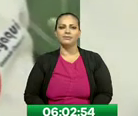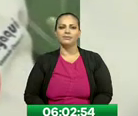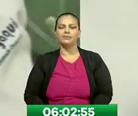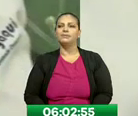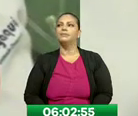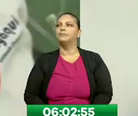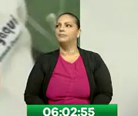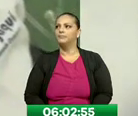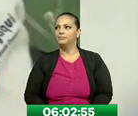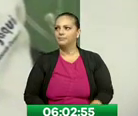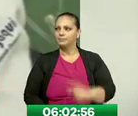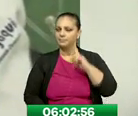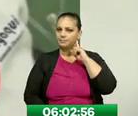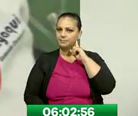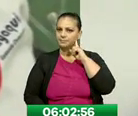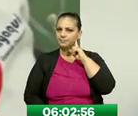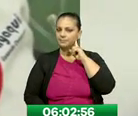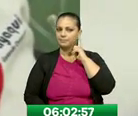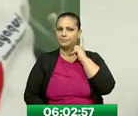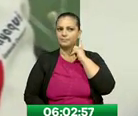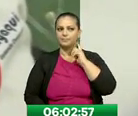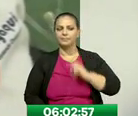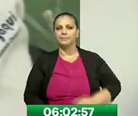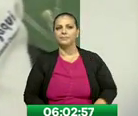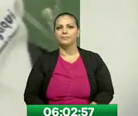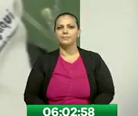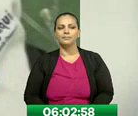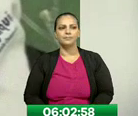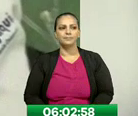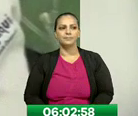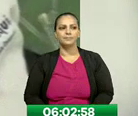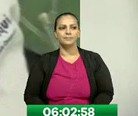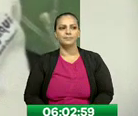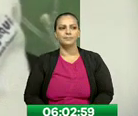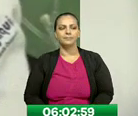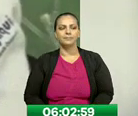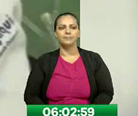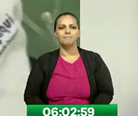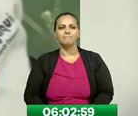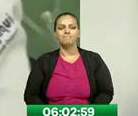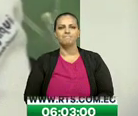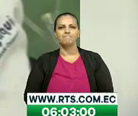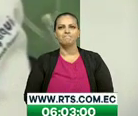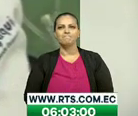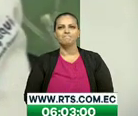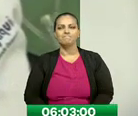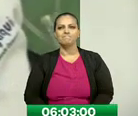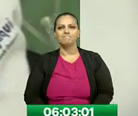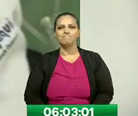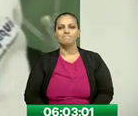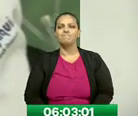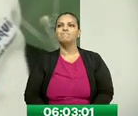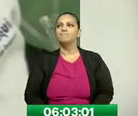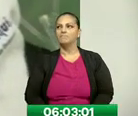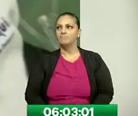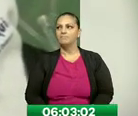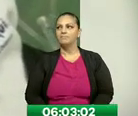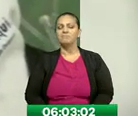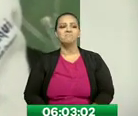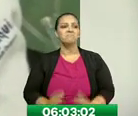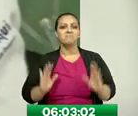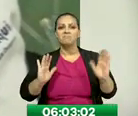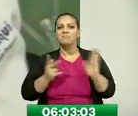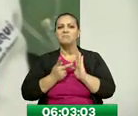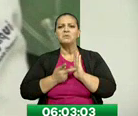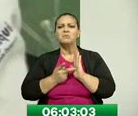lo pongo de frente para desviarlo. Entonces en eso él baja la ventana y comienza a insultar. Porque ya pasa, yo digo que no puede pasar